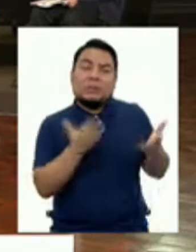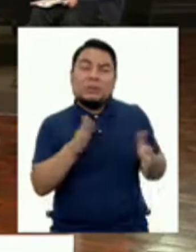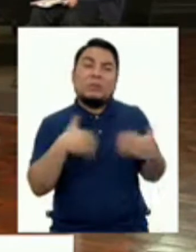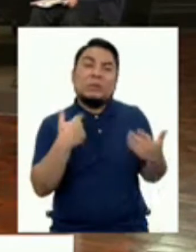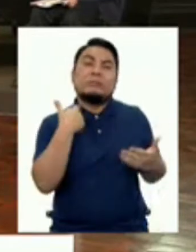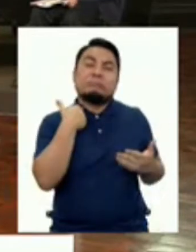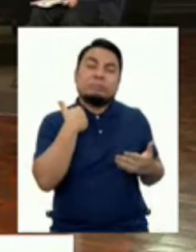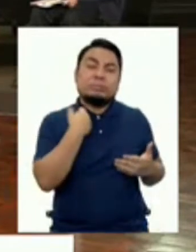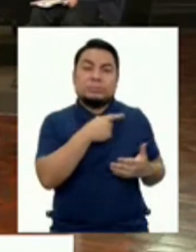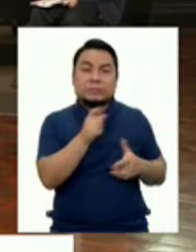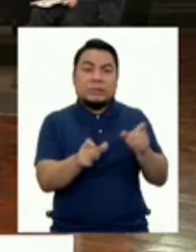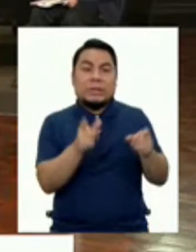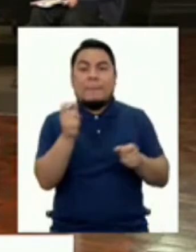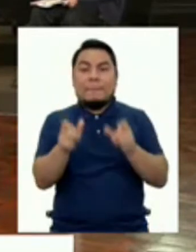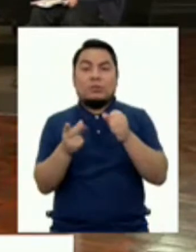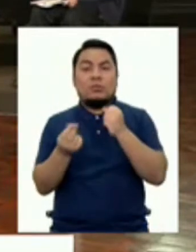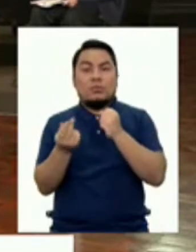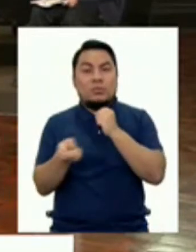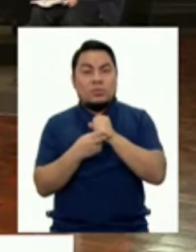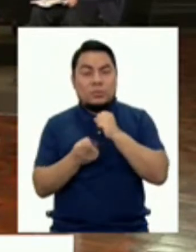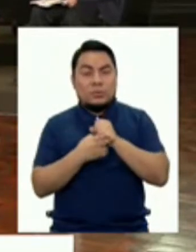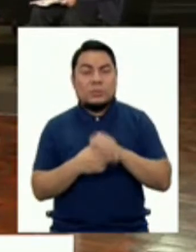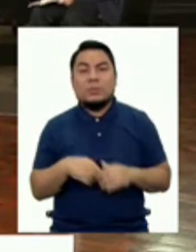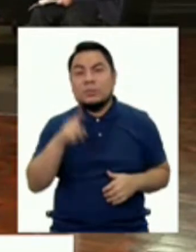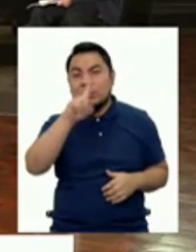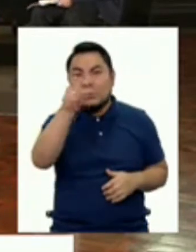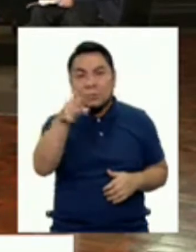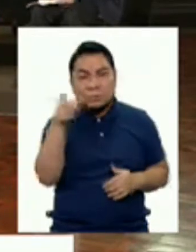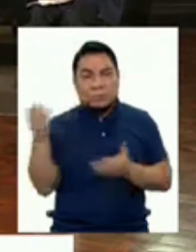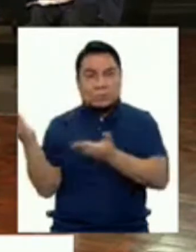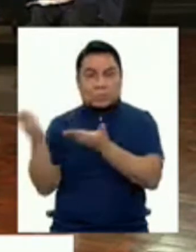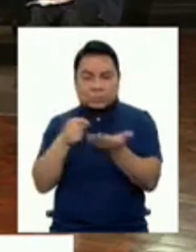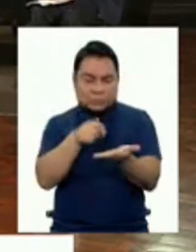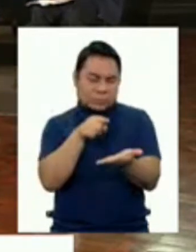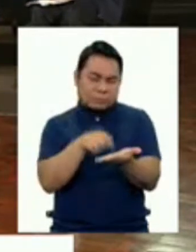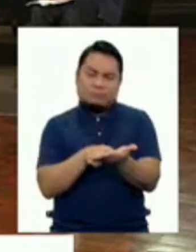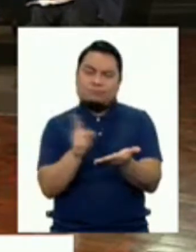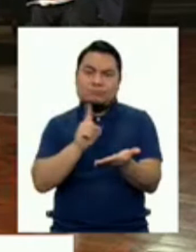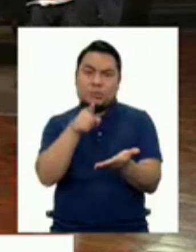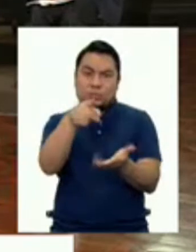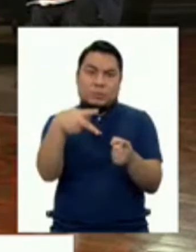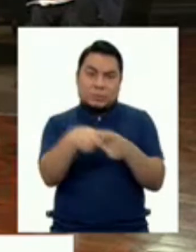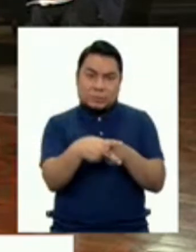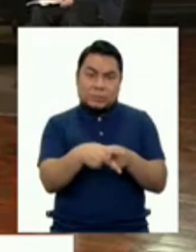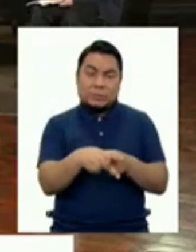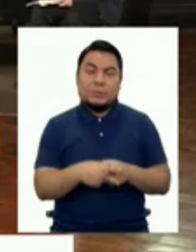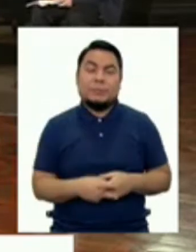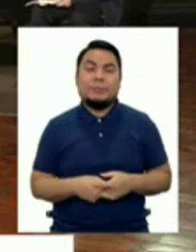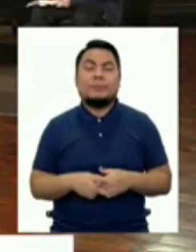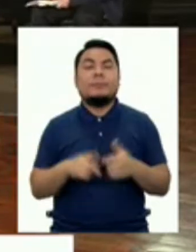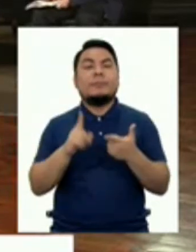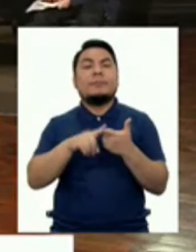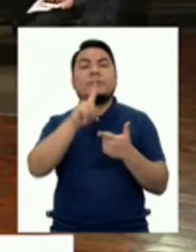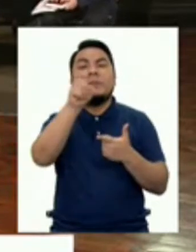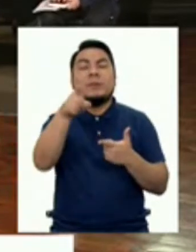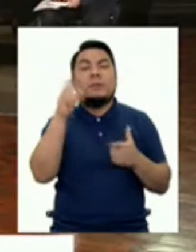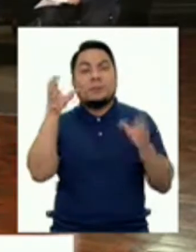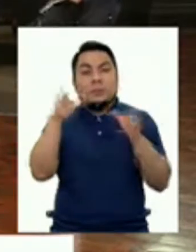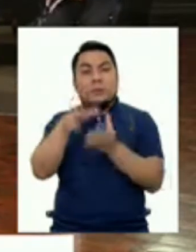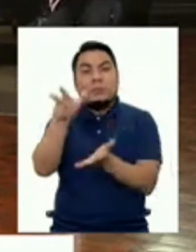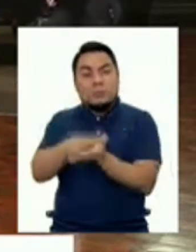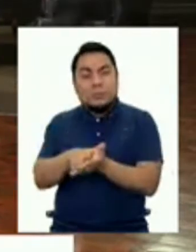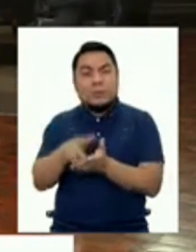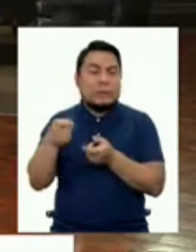generar perjuicio en los ahorristas. ¿Observarán esa norma así esté acotada a la banca? Si el Congreso la aprueba